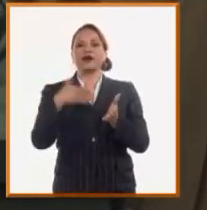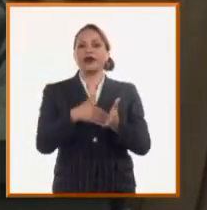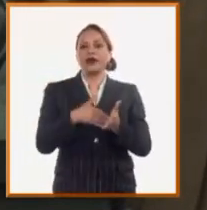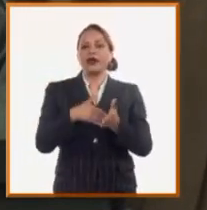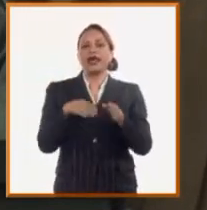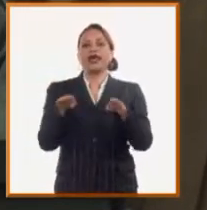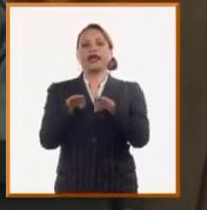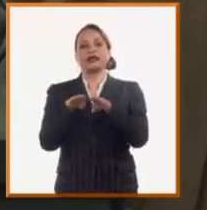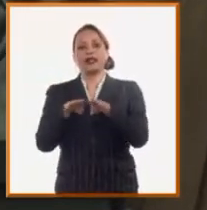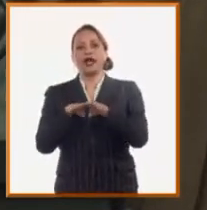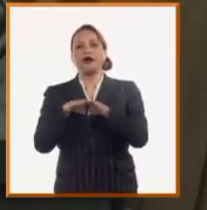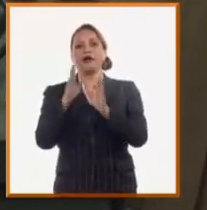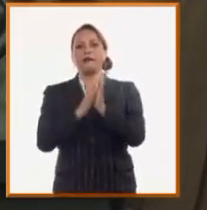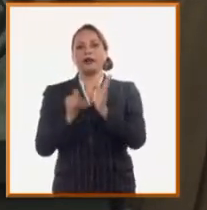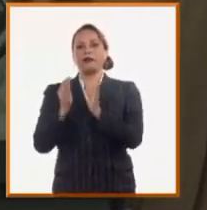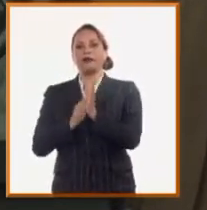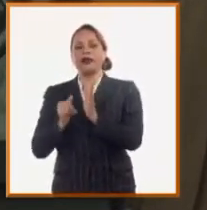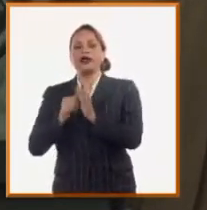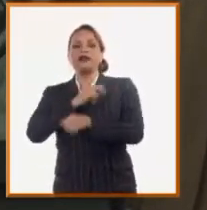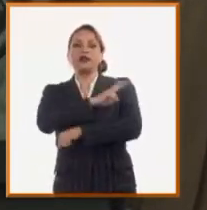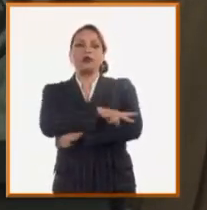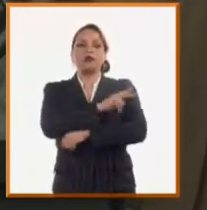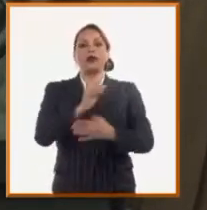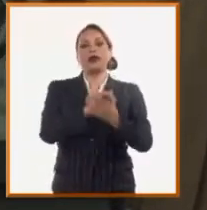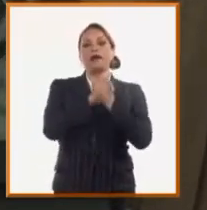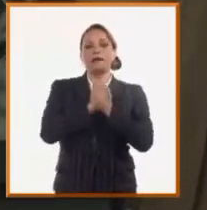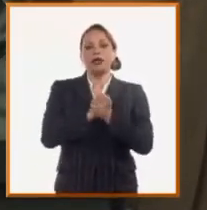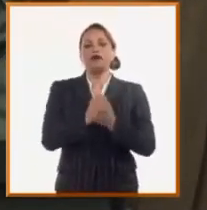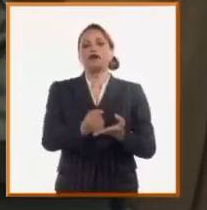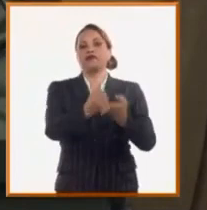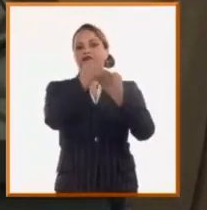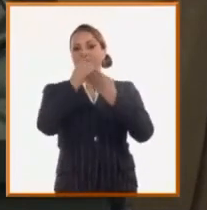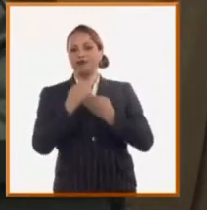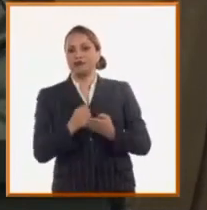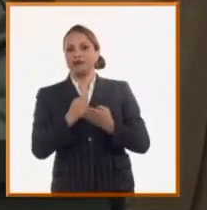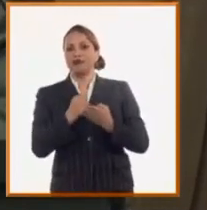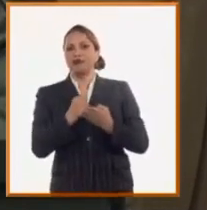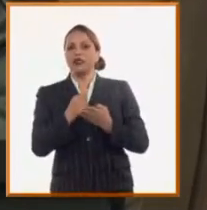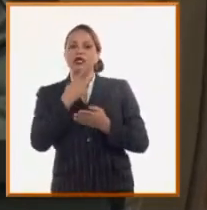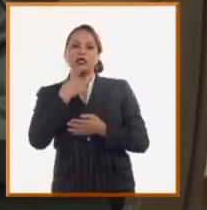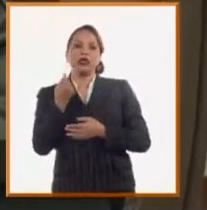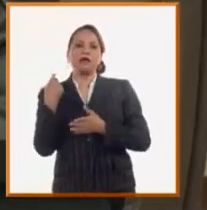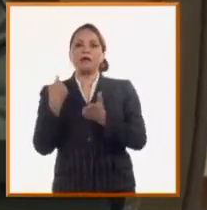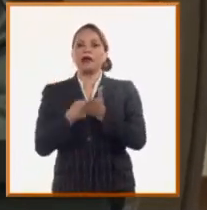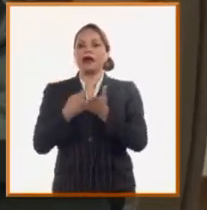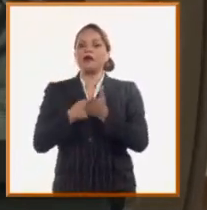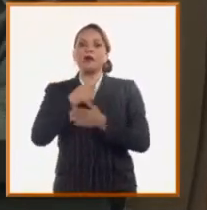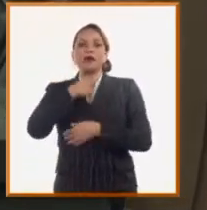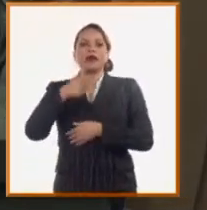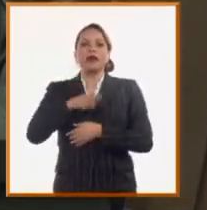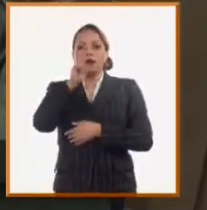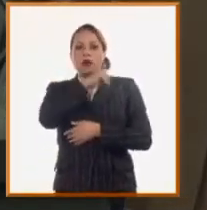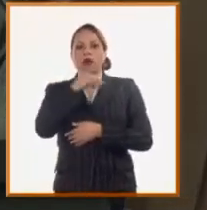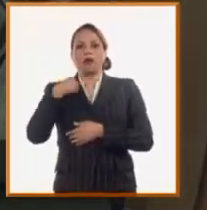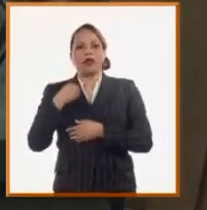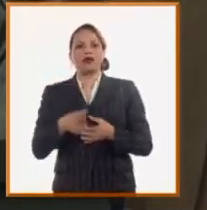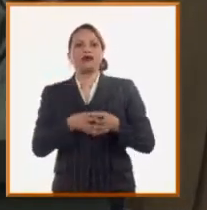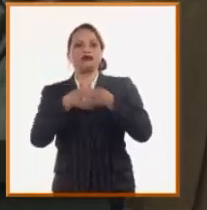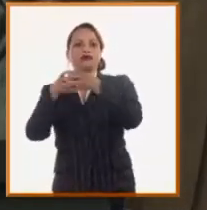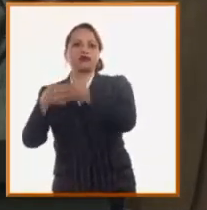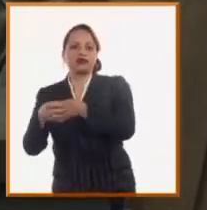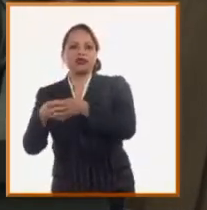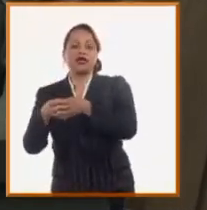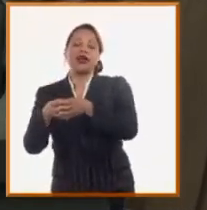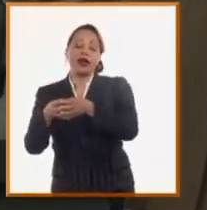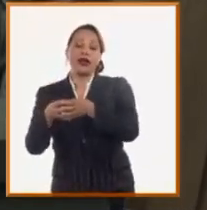estable de un país amigo con el cual compensábamos eso con una factura de servicios médicos. Por lo tanto, nos daba